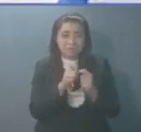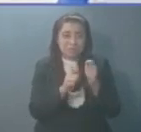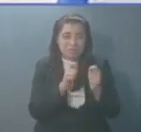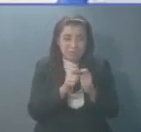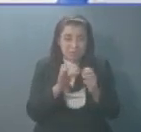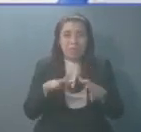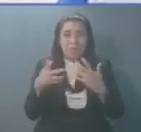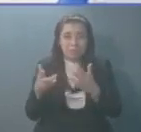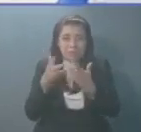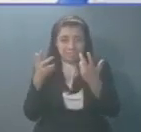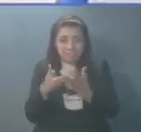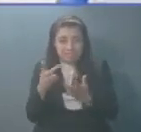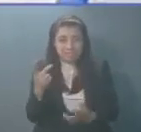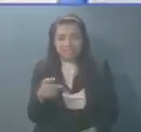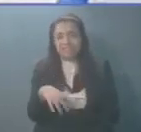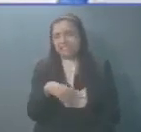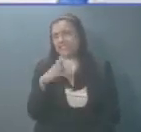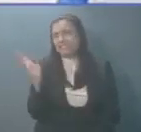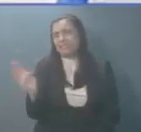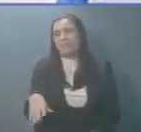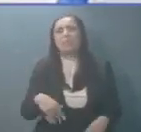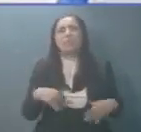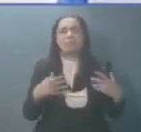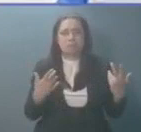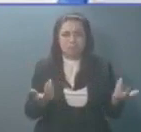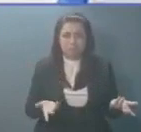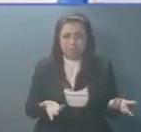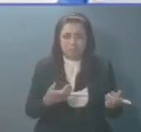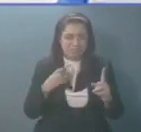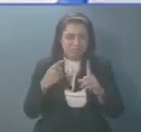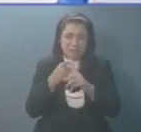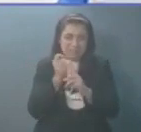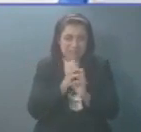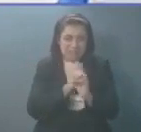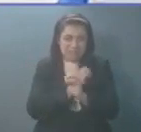sentido. Ningún sentido realmente.